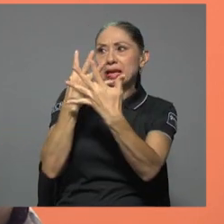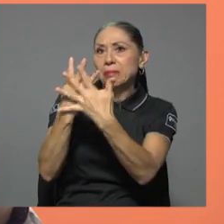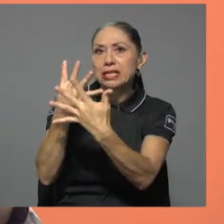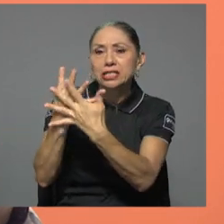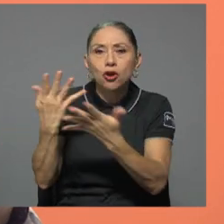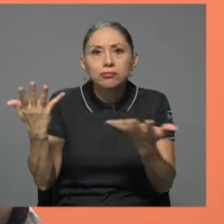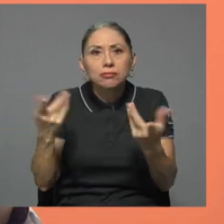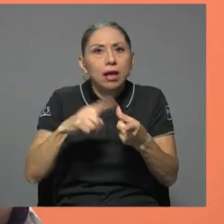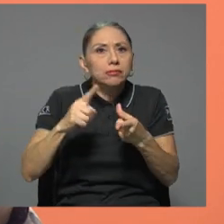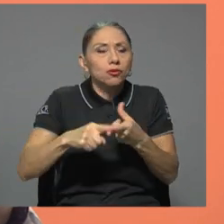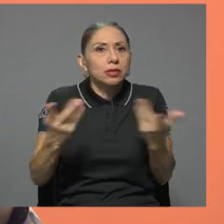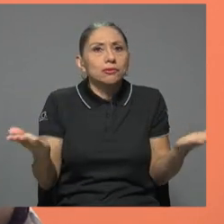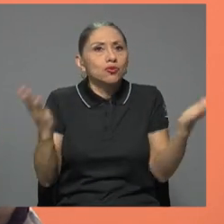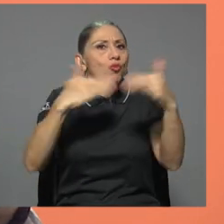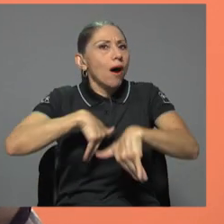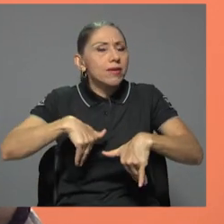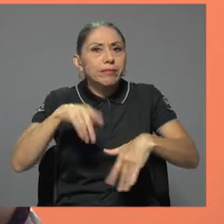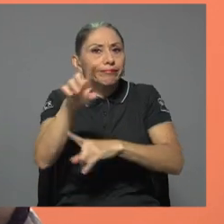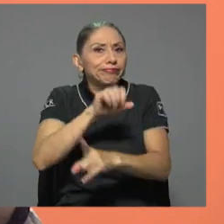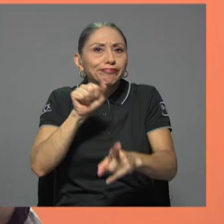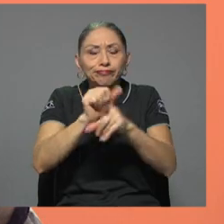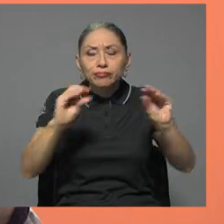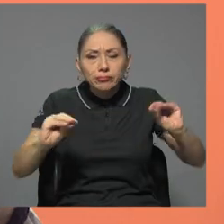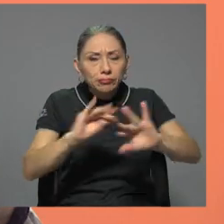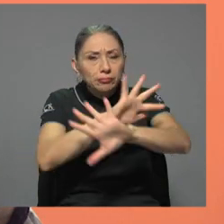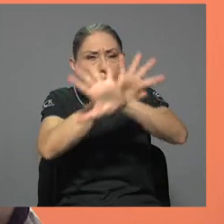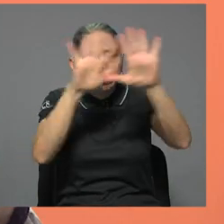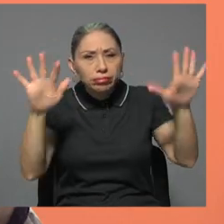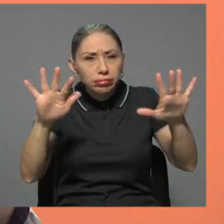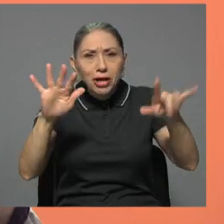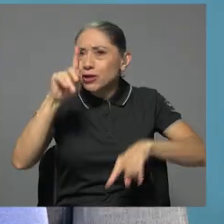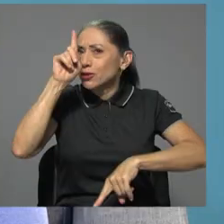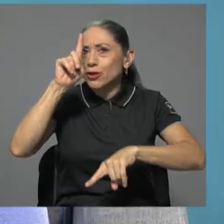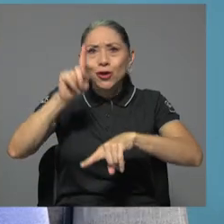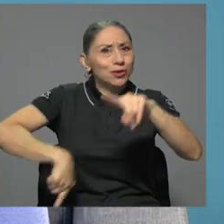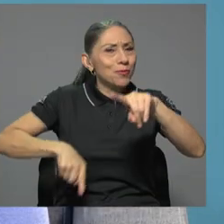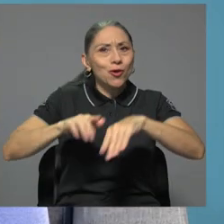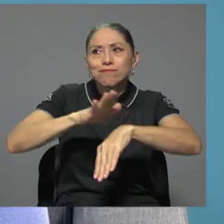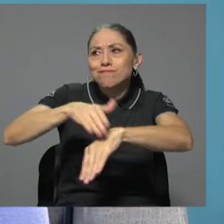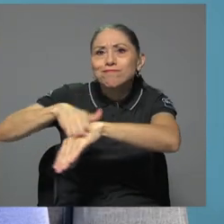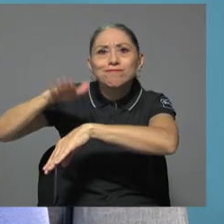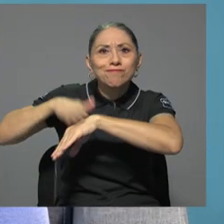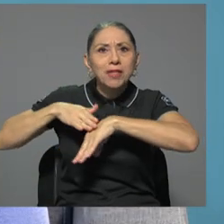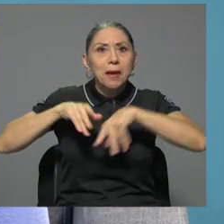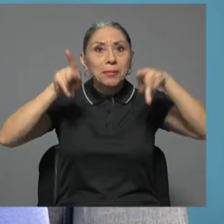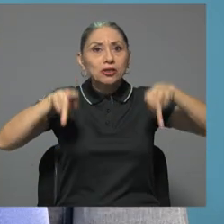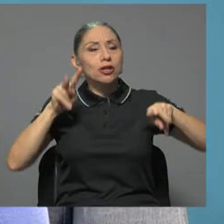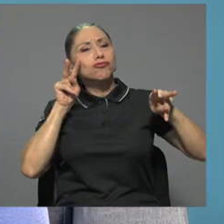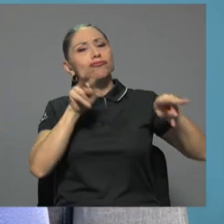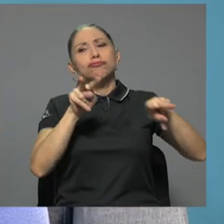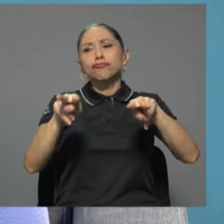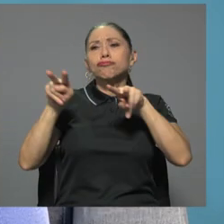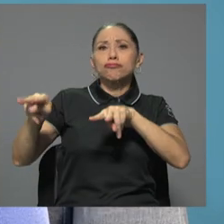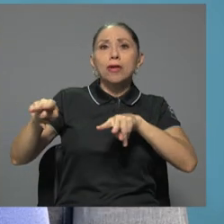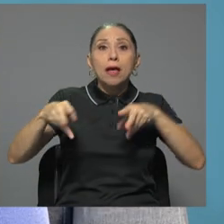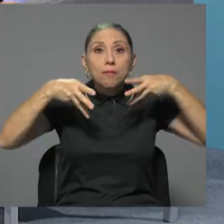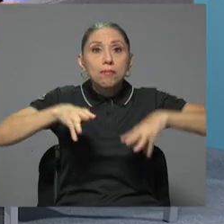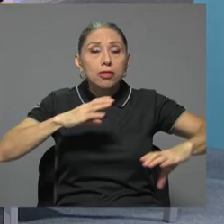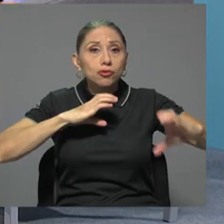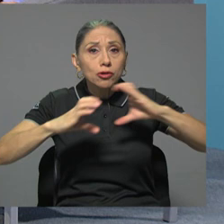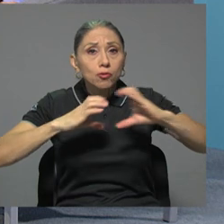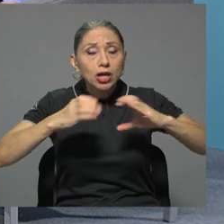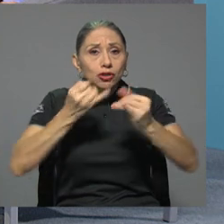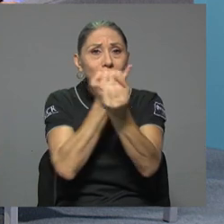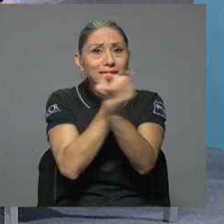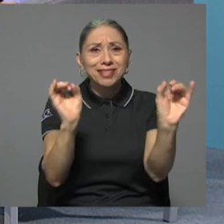panorama digamos de transparencia porque tampoco se permitió el ingreso observadores ni de prensa independiente fue una elección controlada bastante